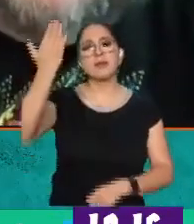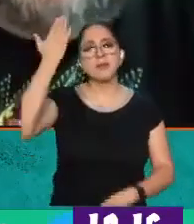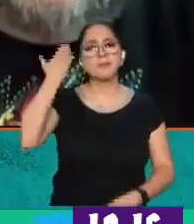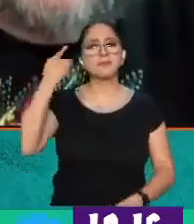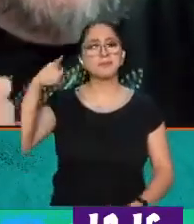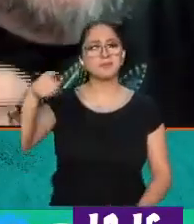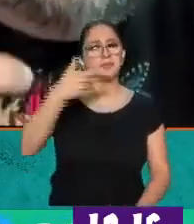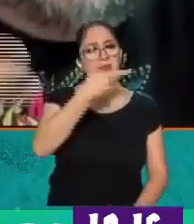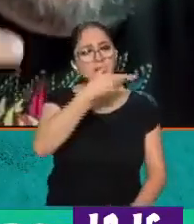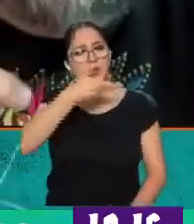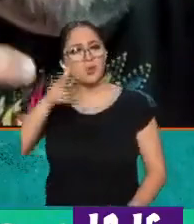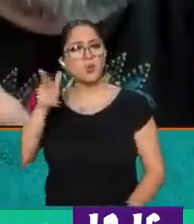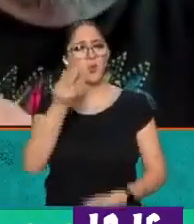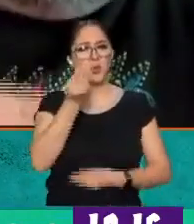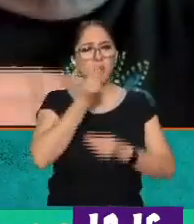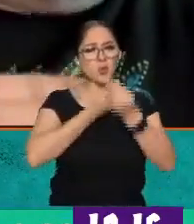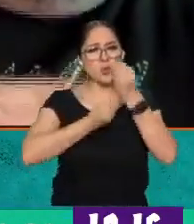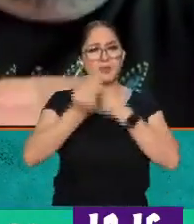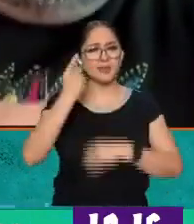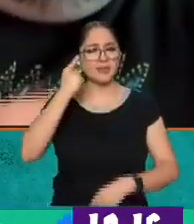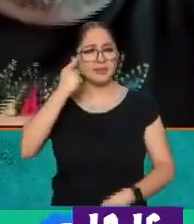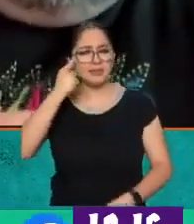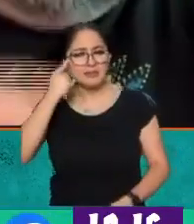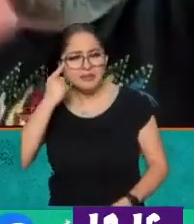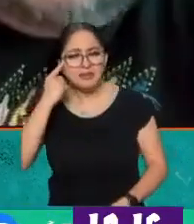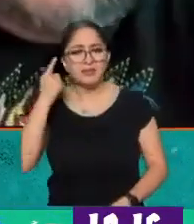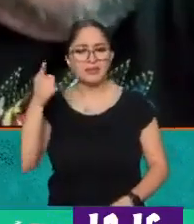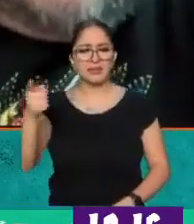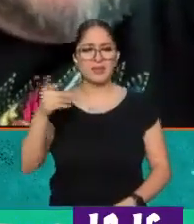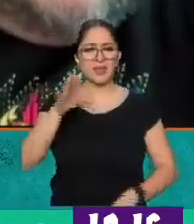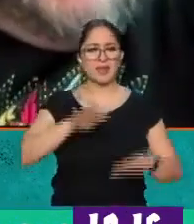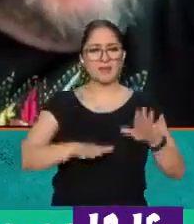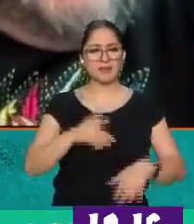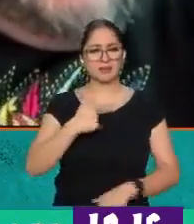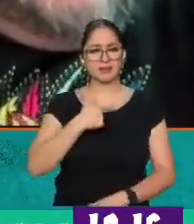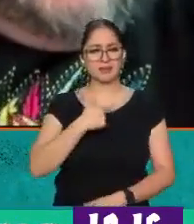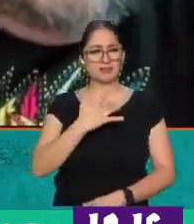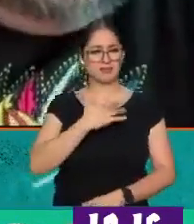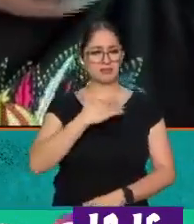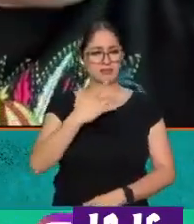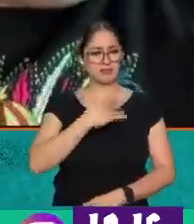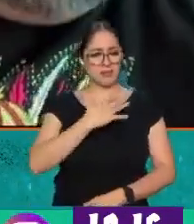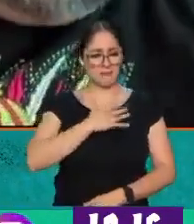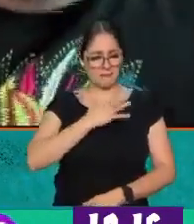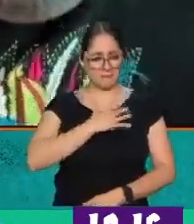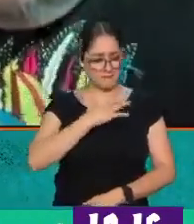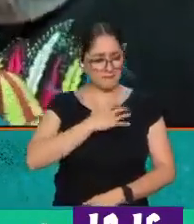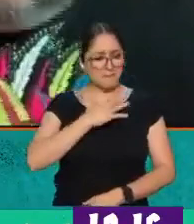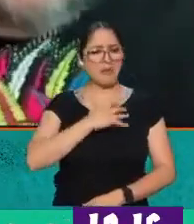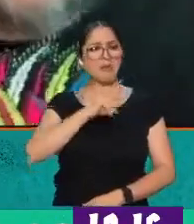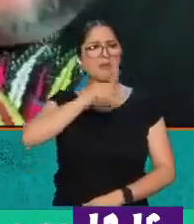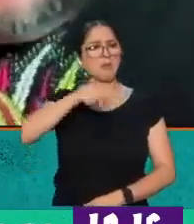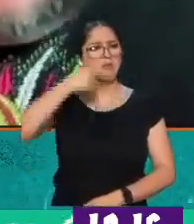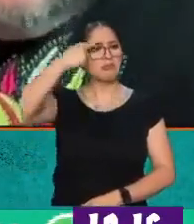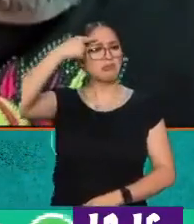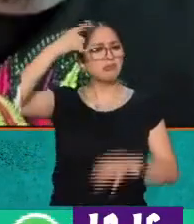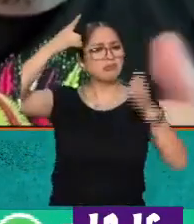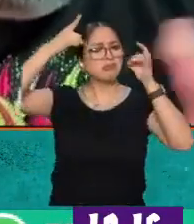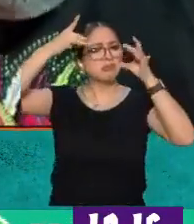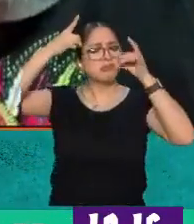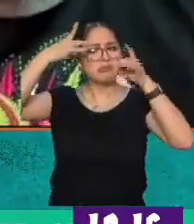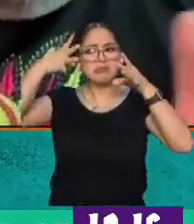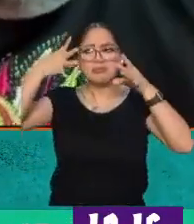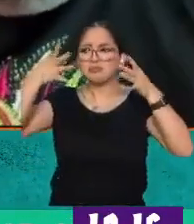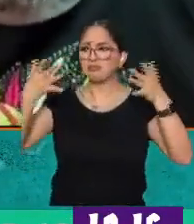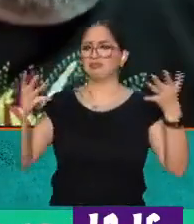restaurantes de comida china... Notaba que le daba como taquicardia y que le dolía la cabeza. ¡Ah! Entonces dijo, bueno, a ver, ¿qué